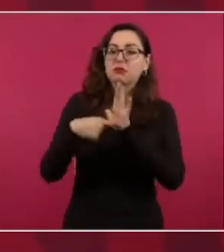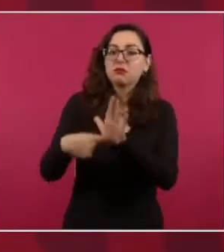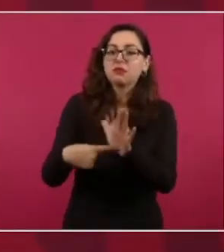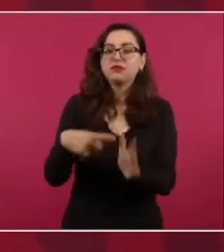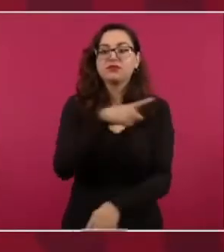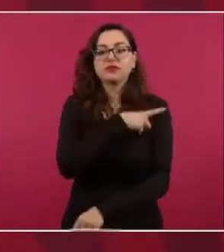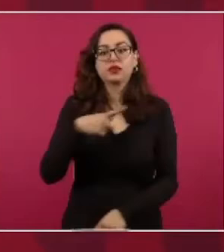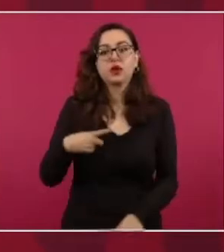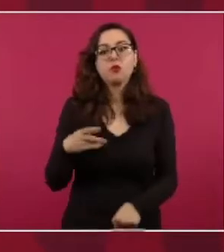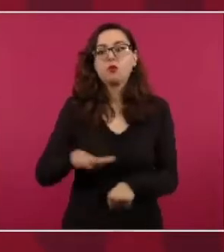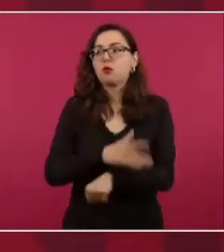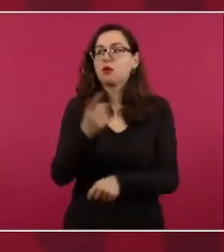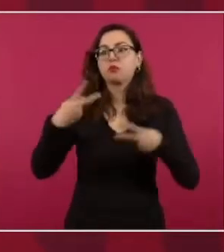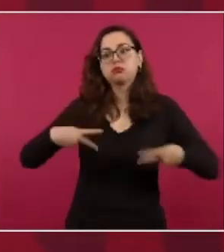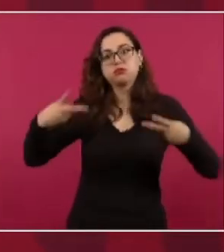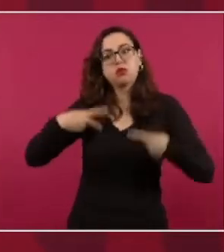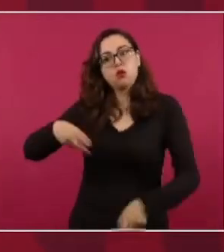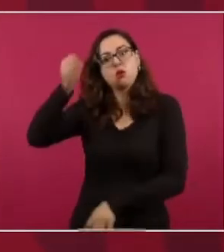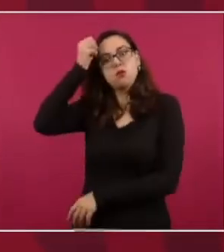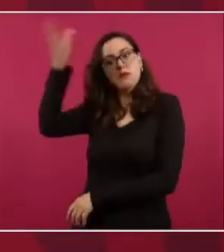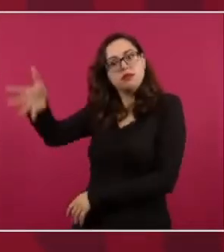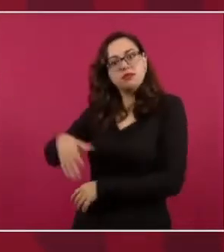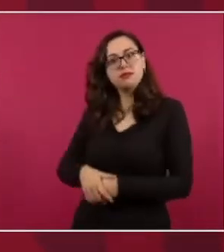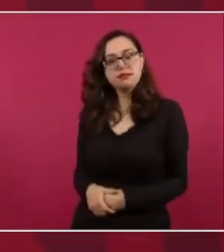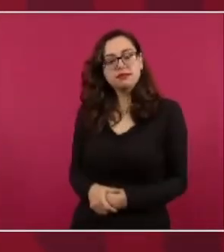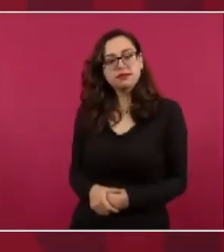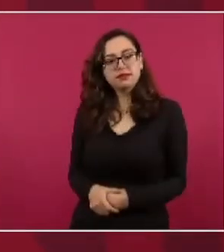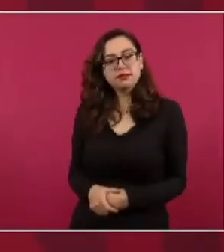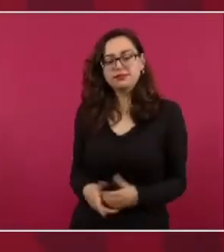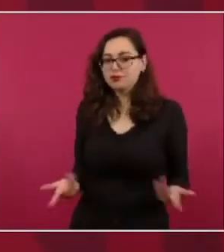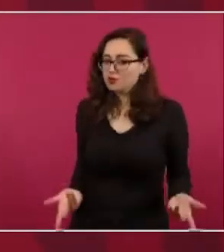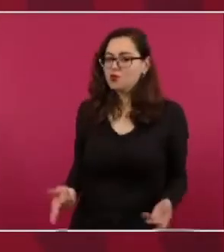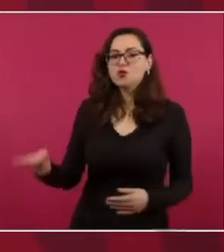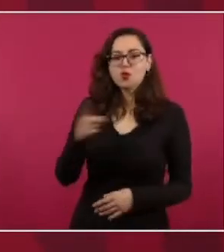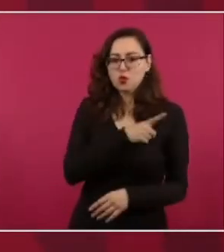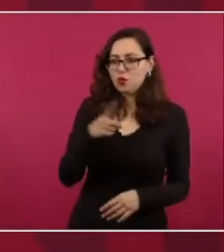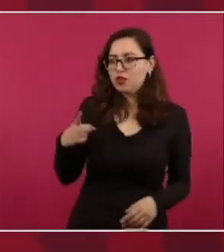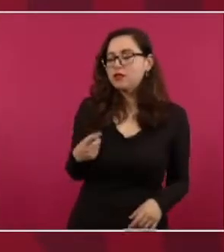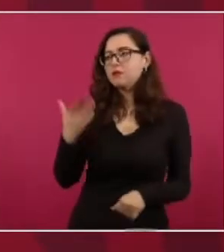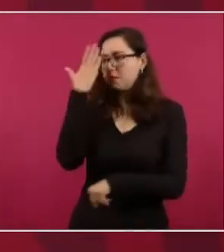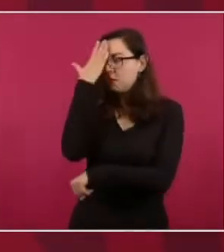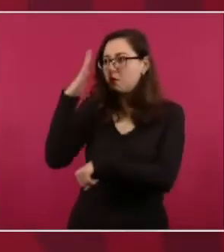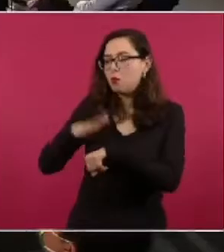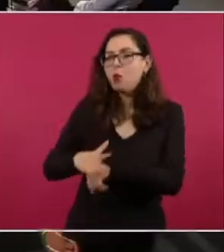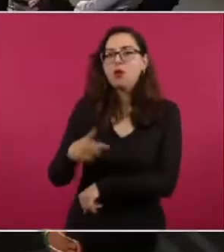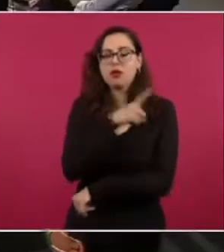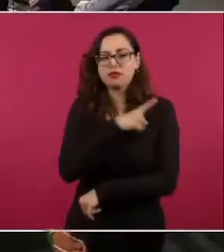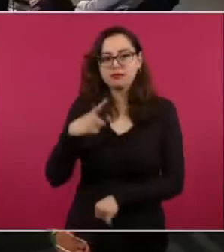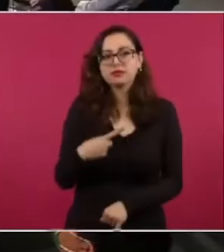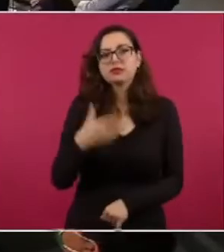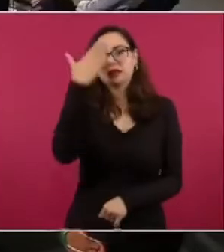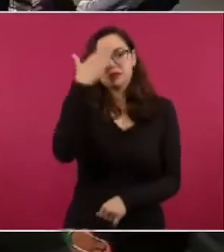la gente tiene que saber de cómo actúan.